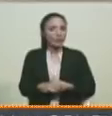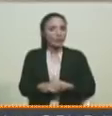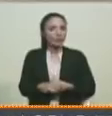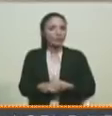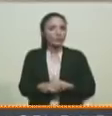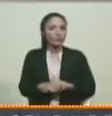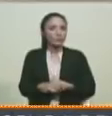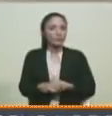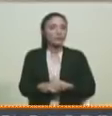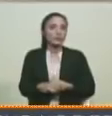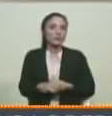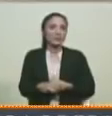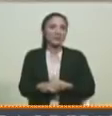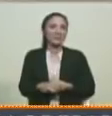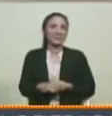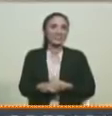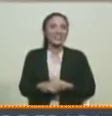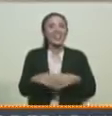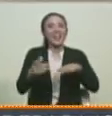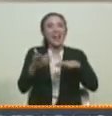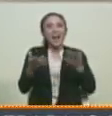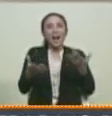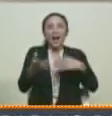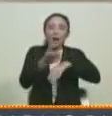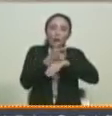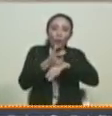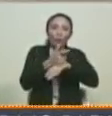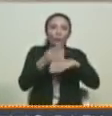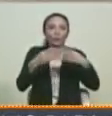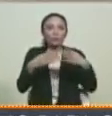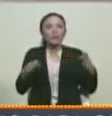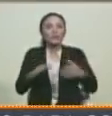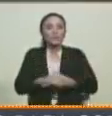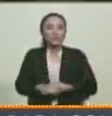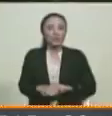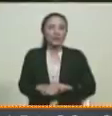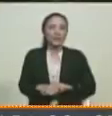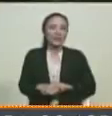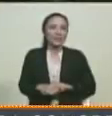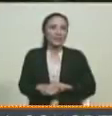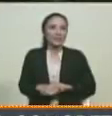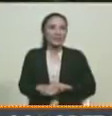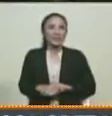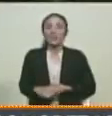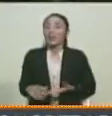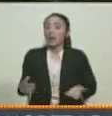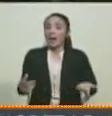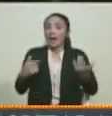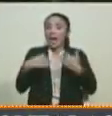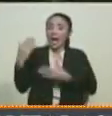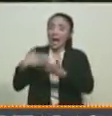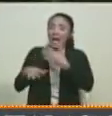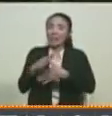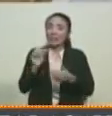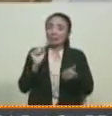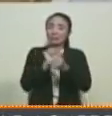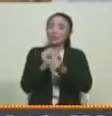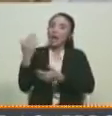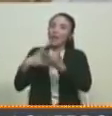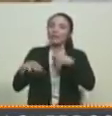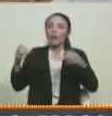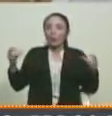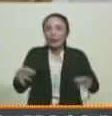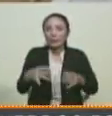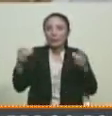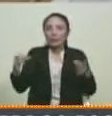de dirigentes y militantes de la oposición que habían cometido delitos de violencia